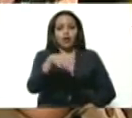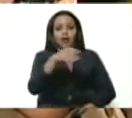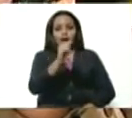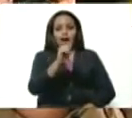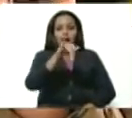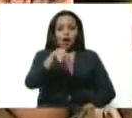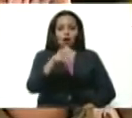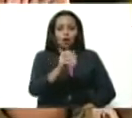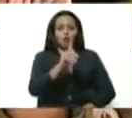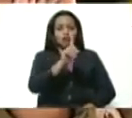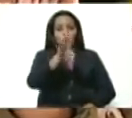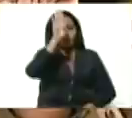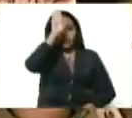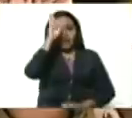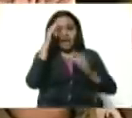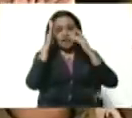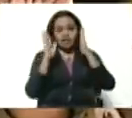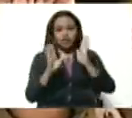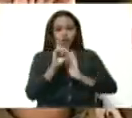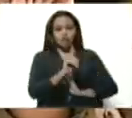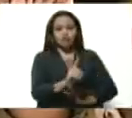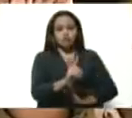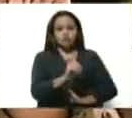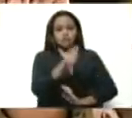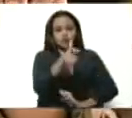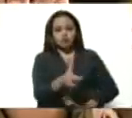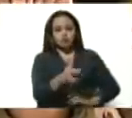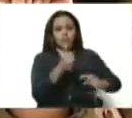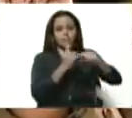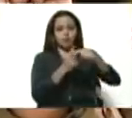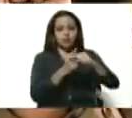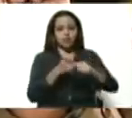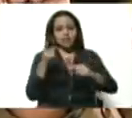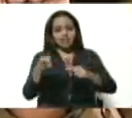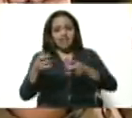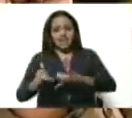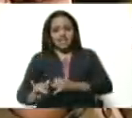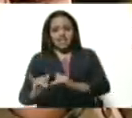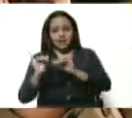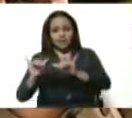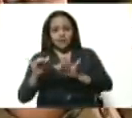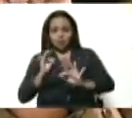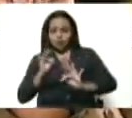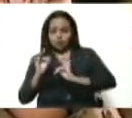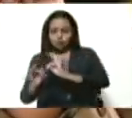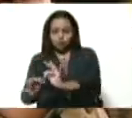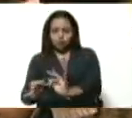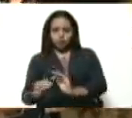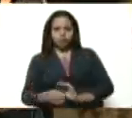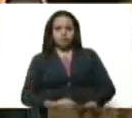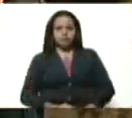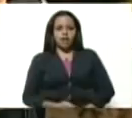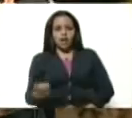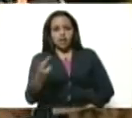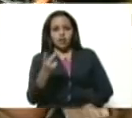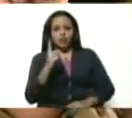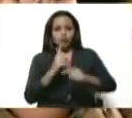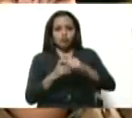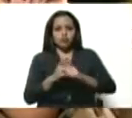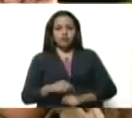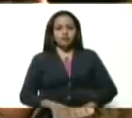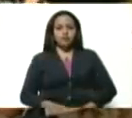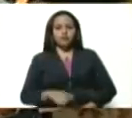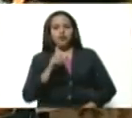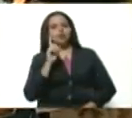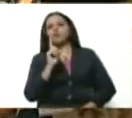enfermera que atendió a uno de los pacientes positivos de ese municipio y la hija de esta enfermera están como positivos para covite un